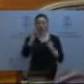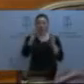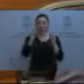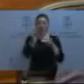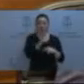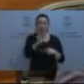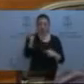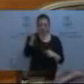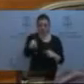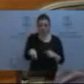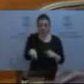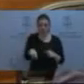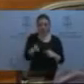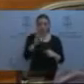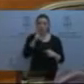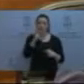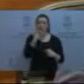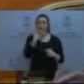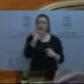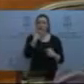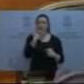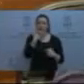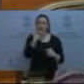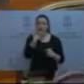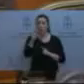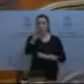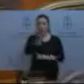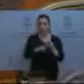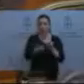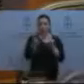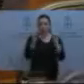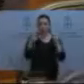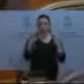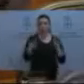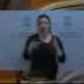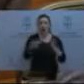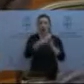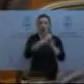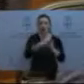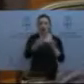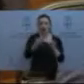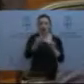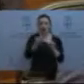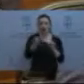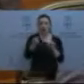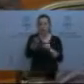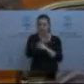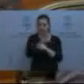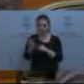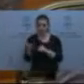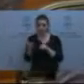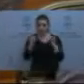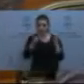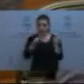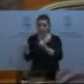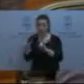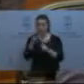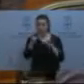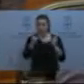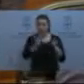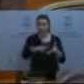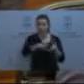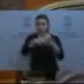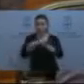de las secuelas que vemos en la educación es que la oferta de plazas educativas existente hace una década, por ejemplo, claro, ya no se ajusta a la